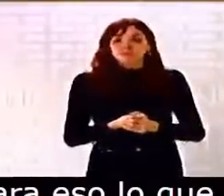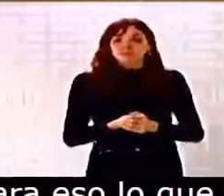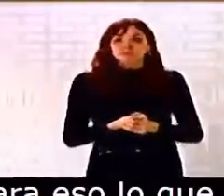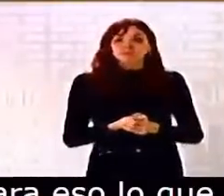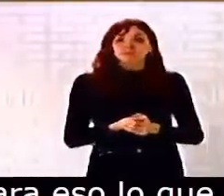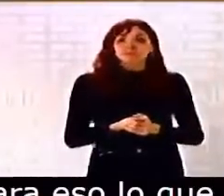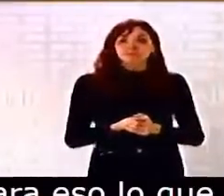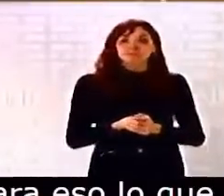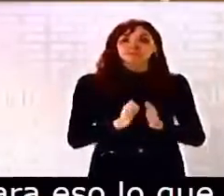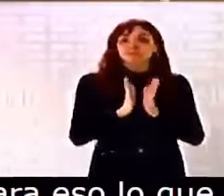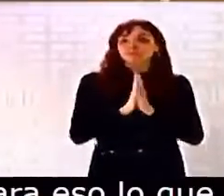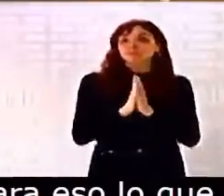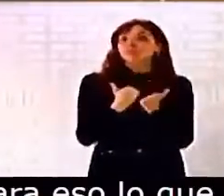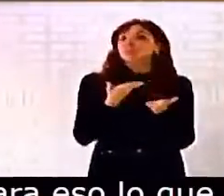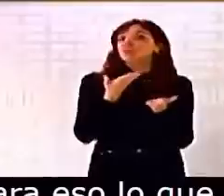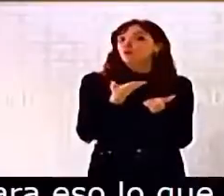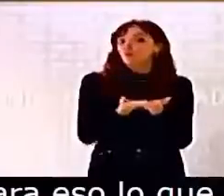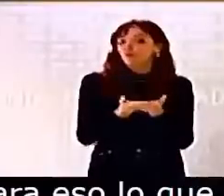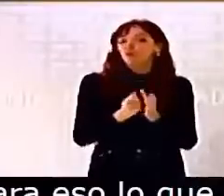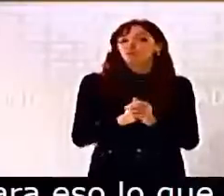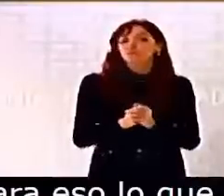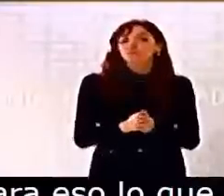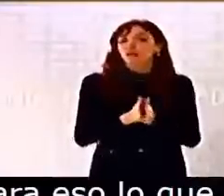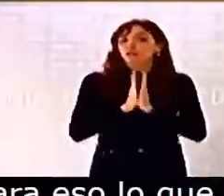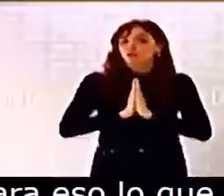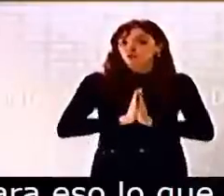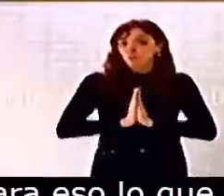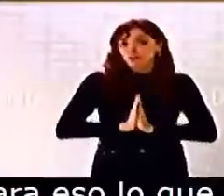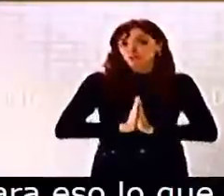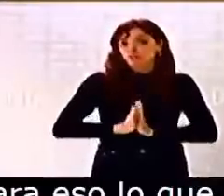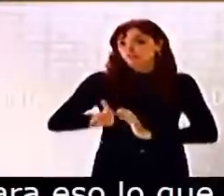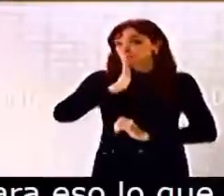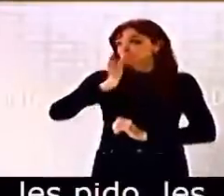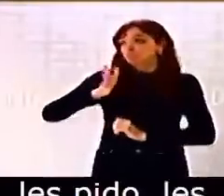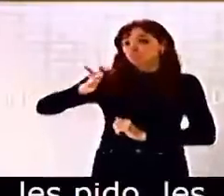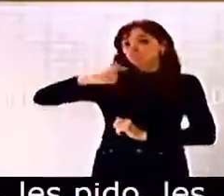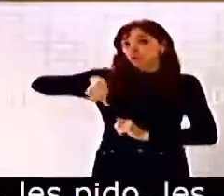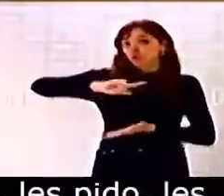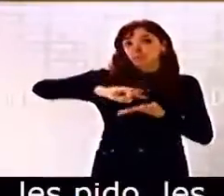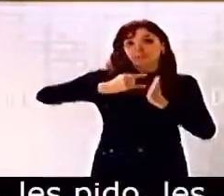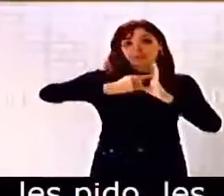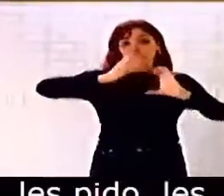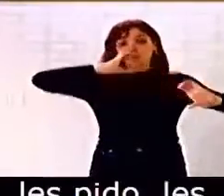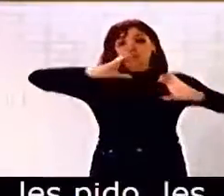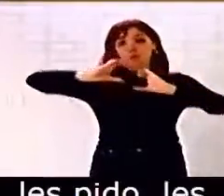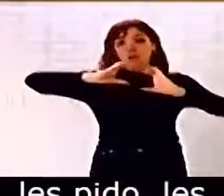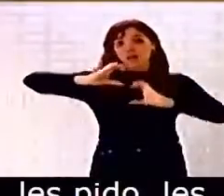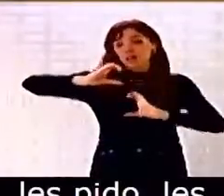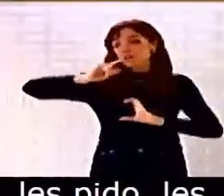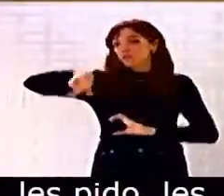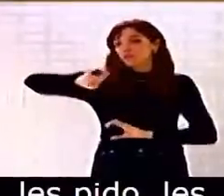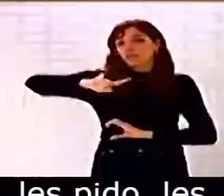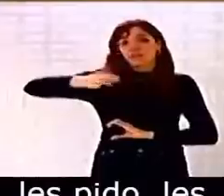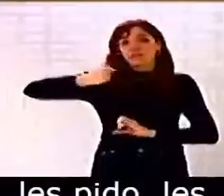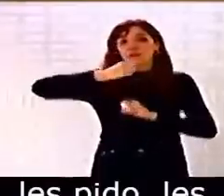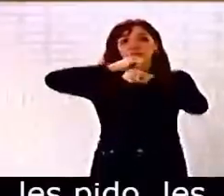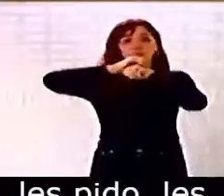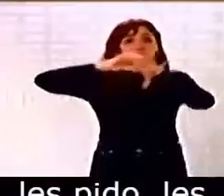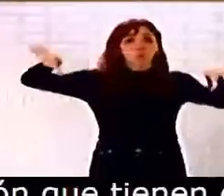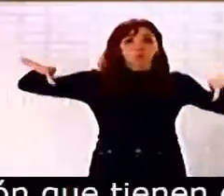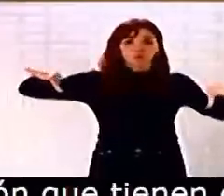les pido, les suplico, porque ustedes son los medios de comunicación que tienen que contárselo a la